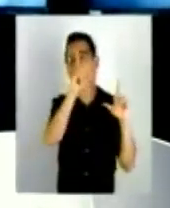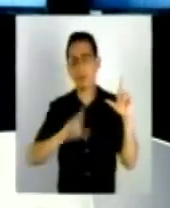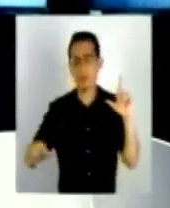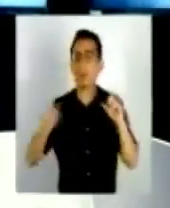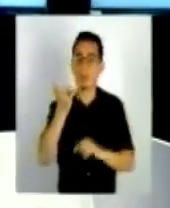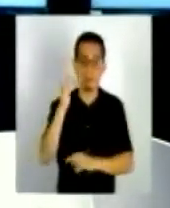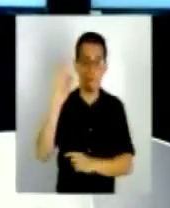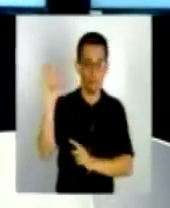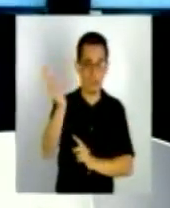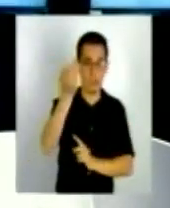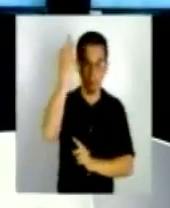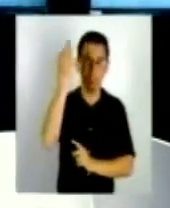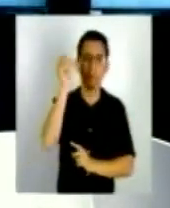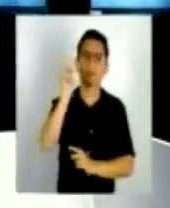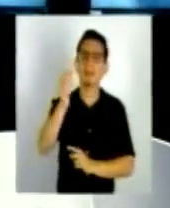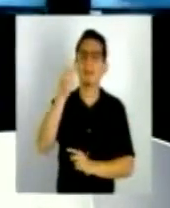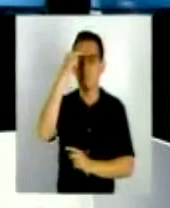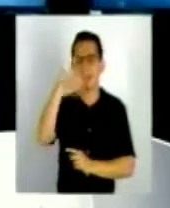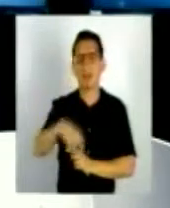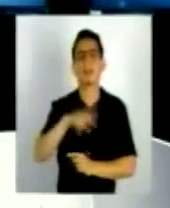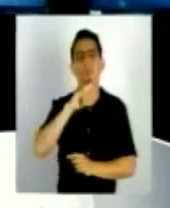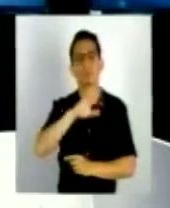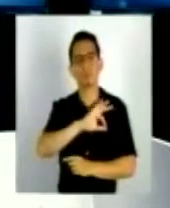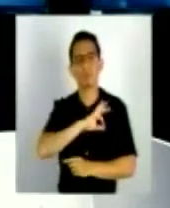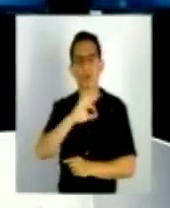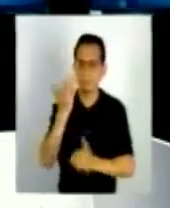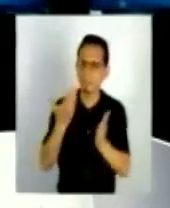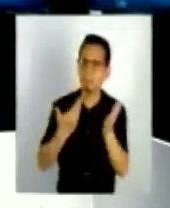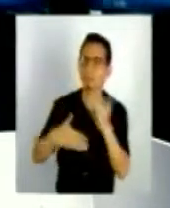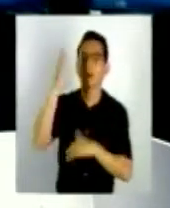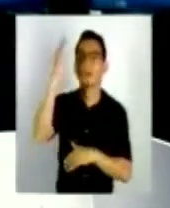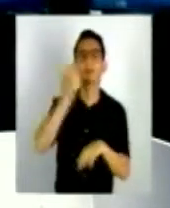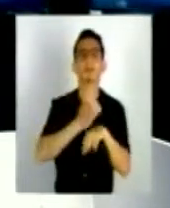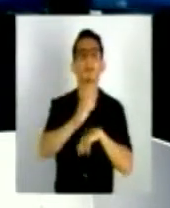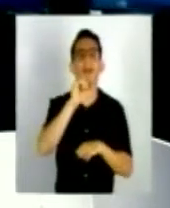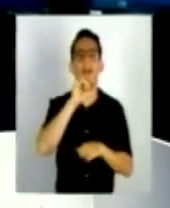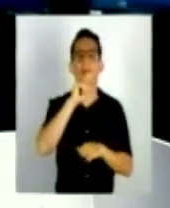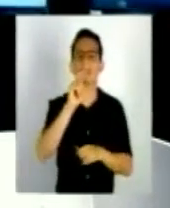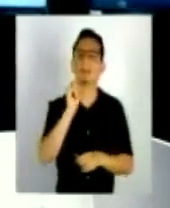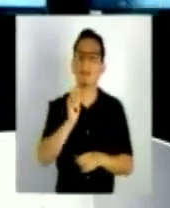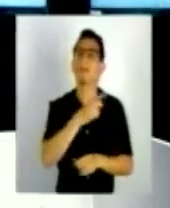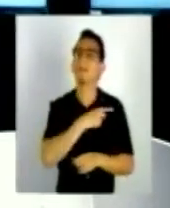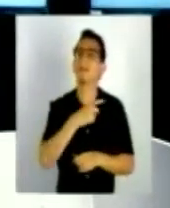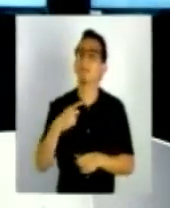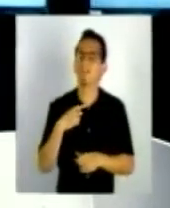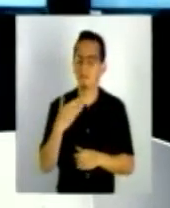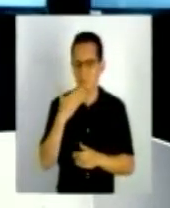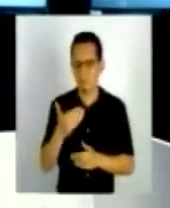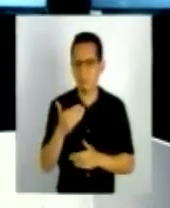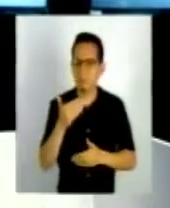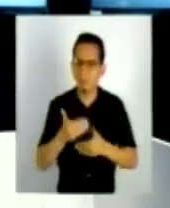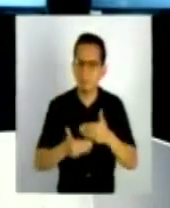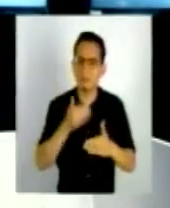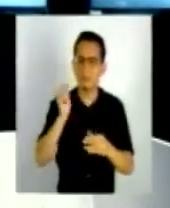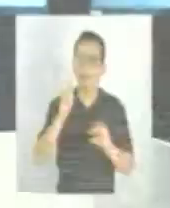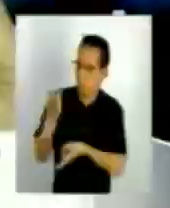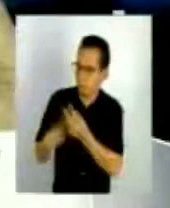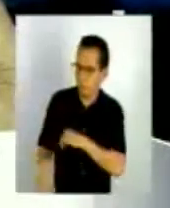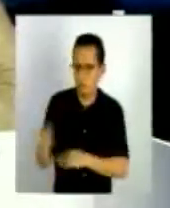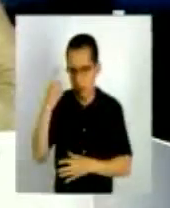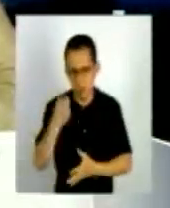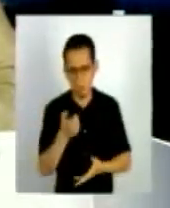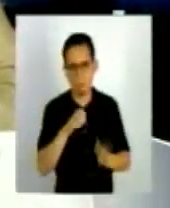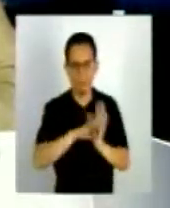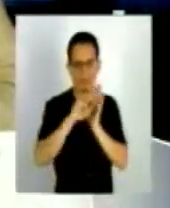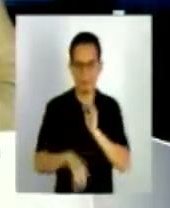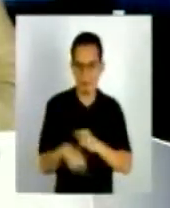de la Federación para poder transformar en Jalisco en una gran bonanza de crecimiento, de desarrollo, de bienestar.